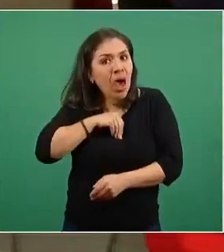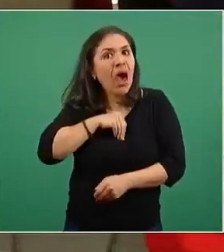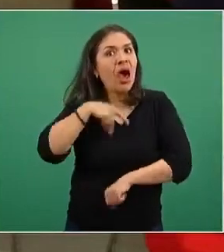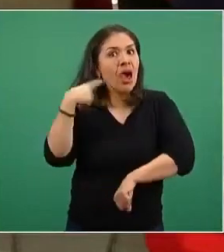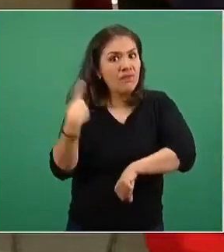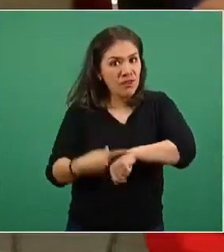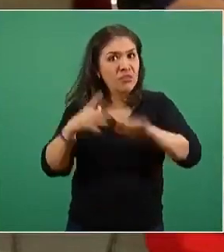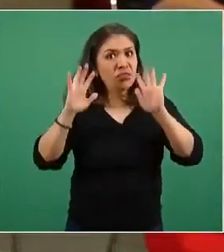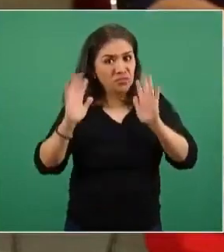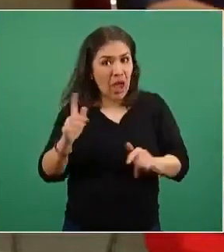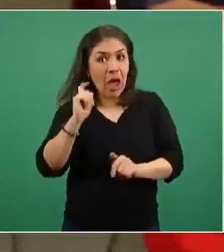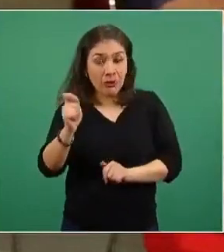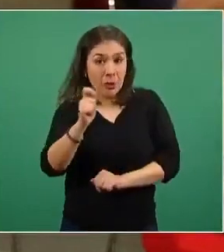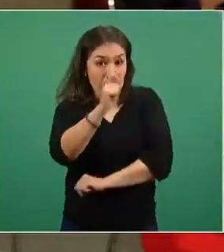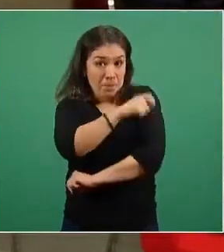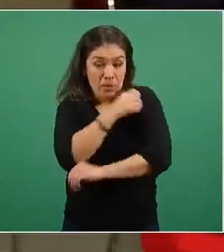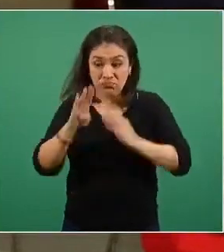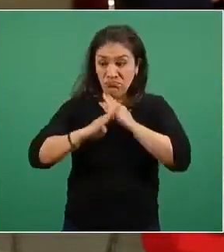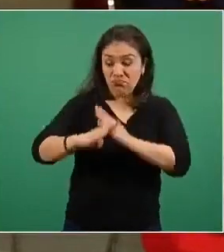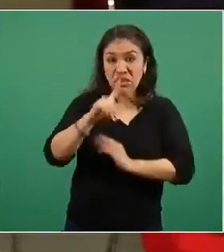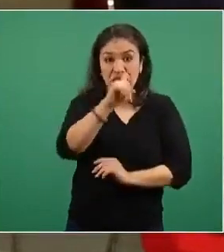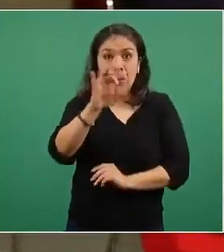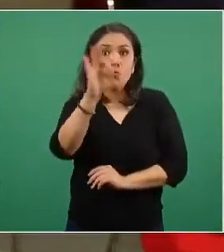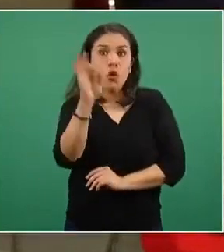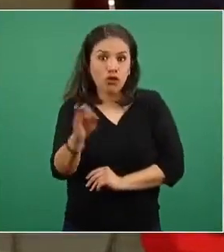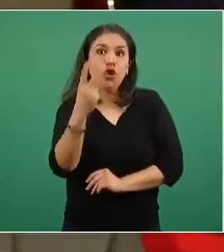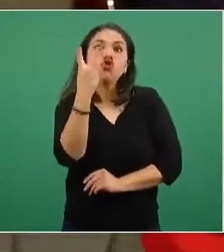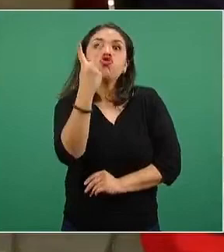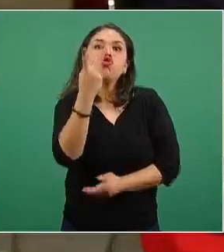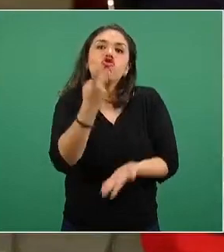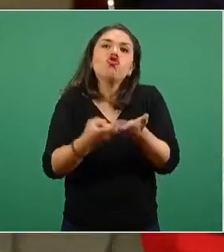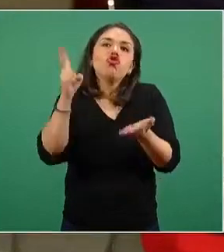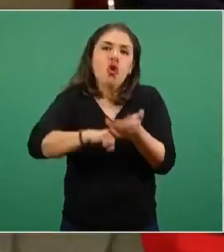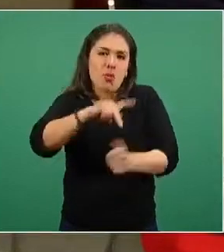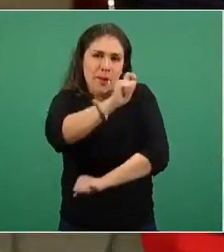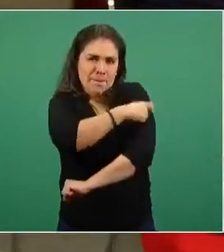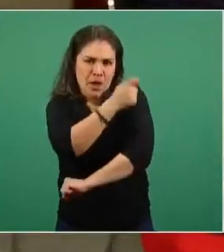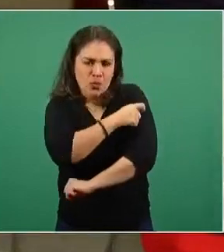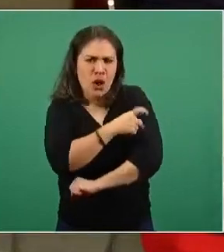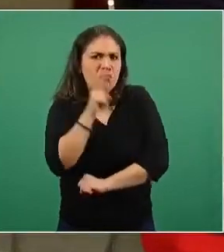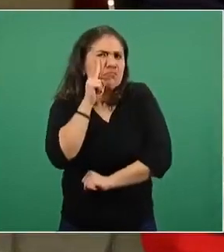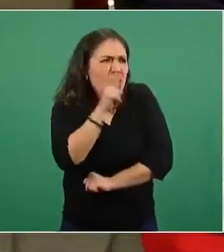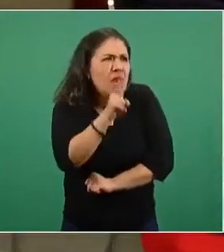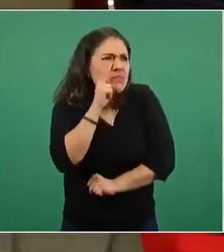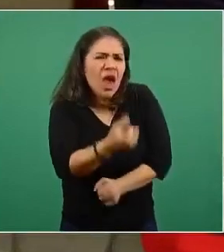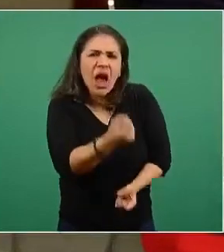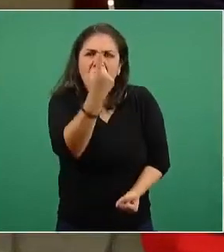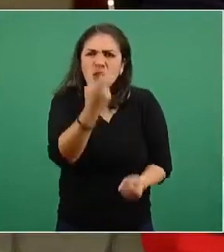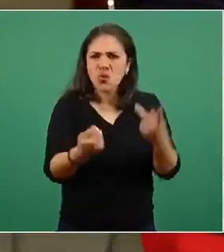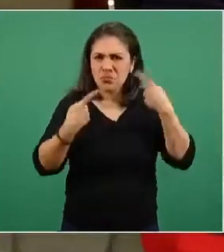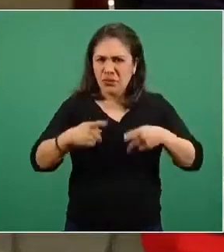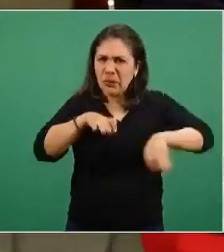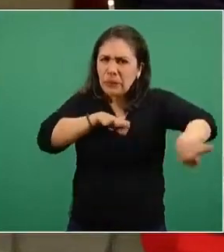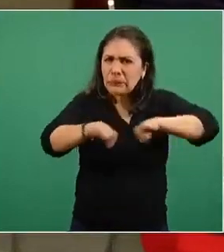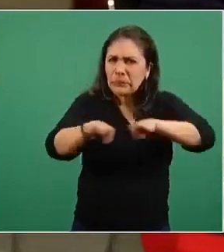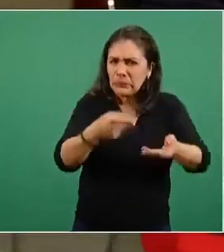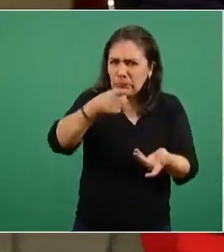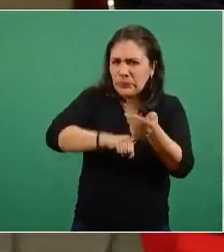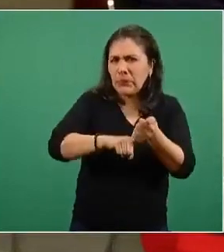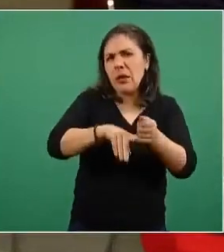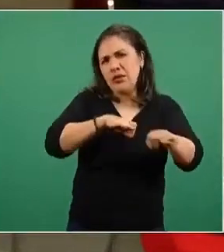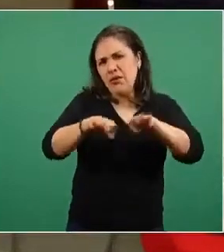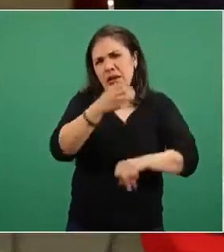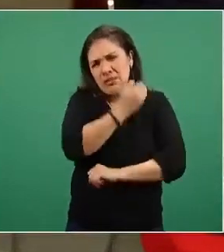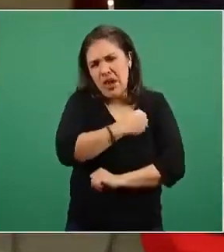inmunización sería al 100% con las dos. No sé si han detectado algunos casos de trabajadores que en ese proceso se contagiaron de